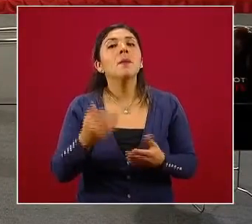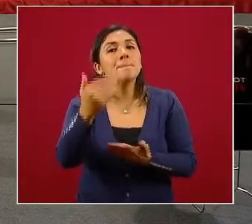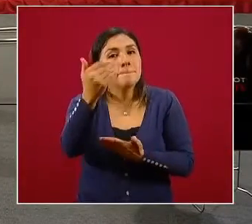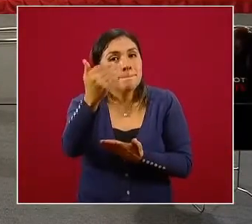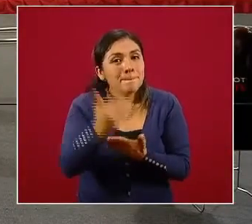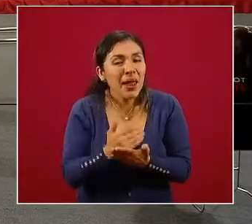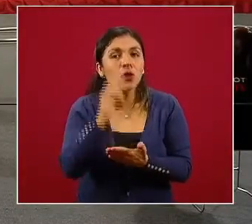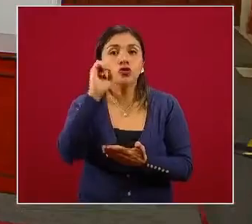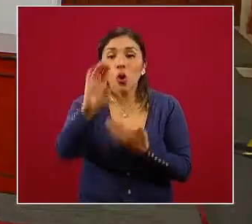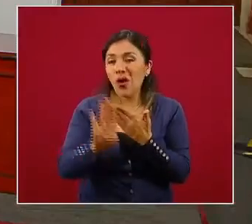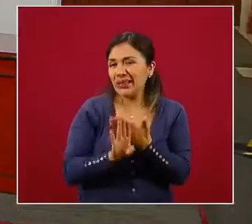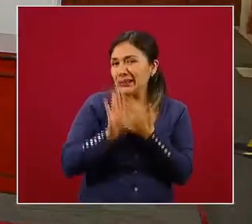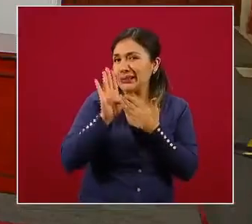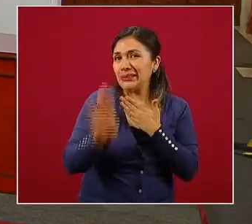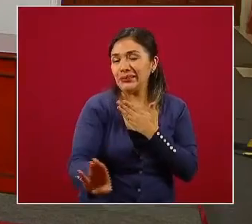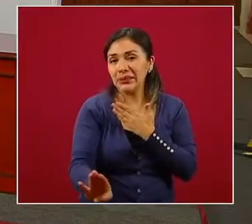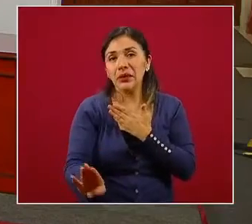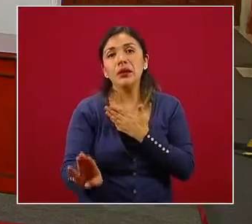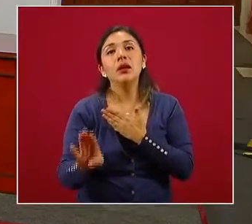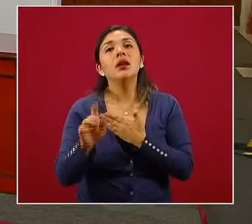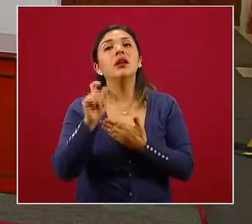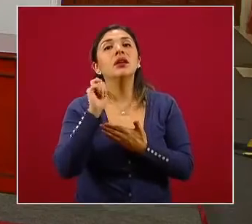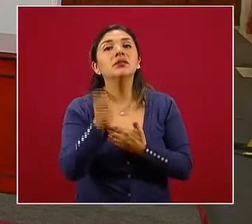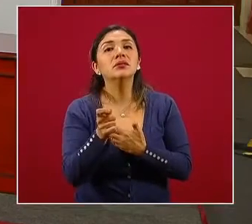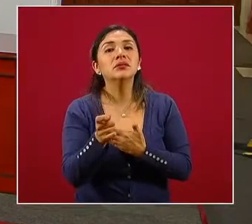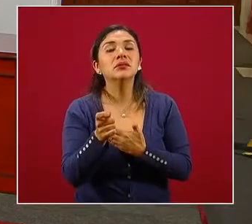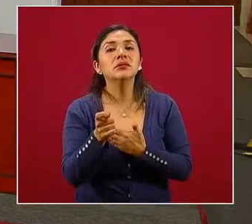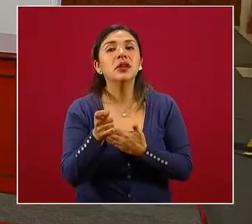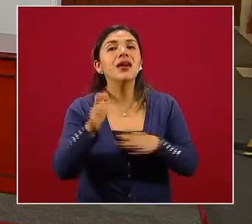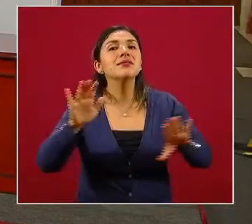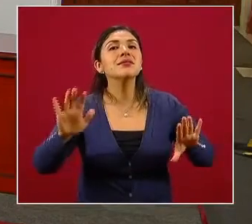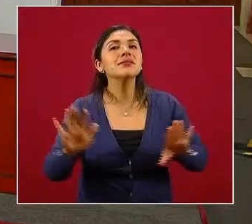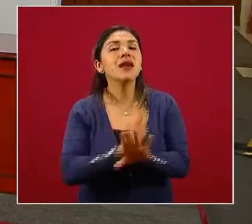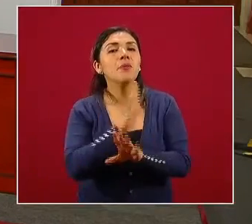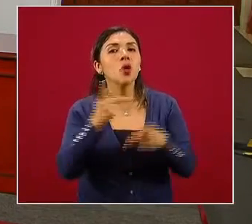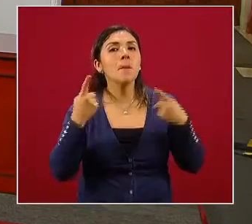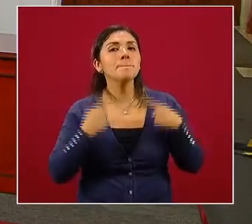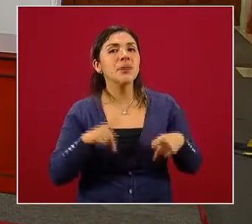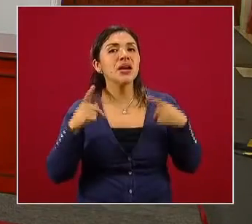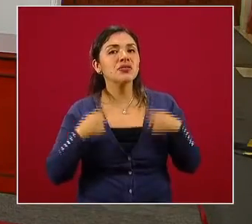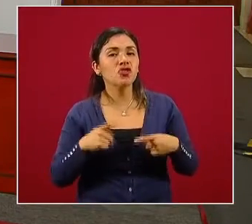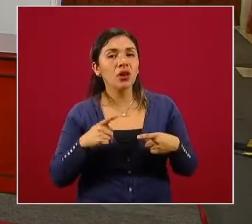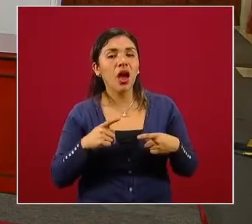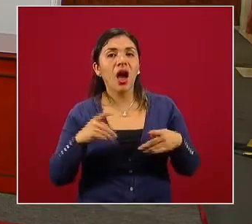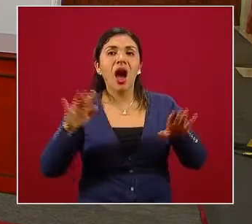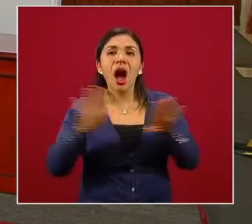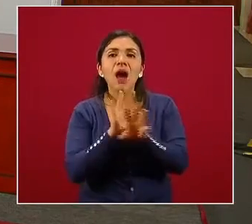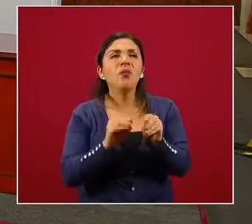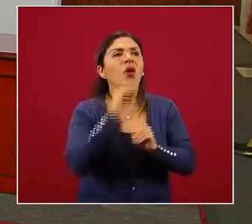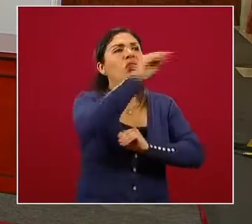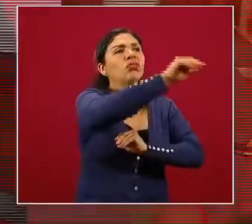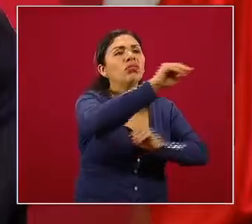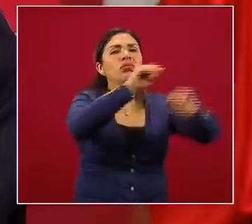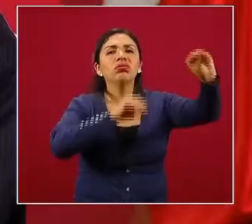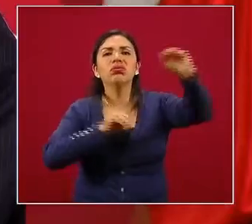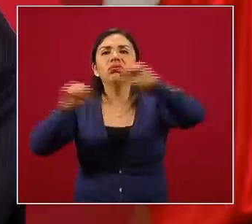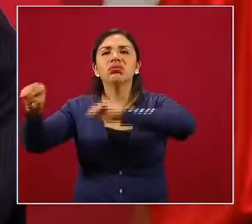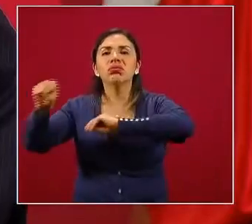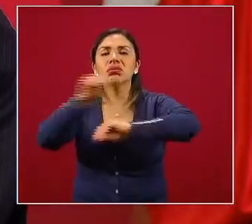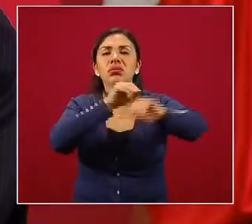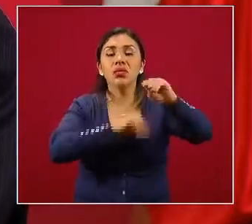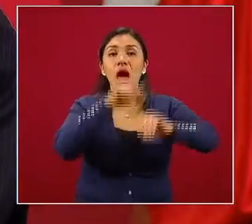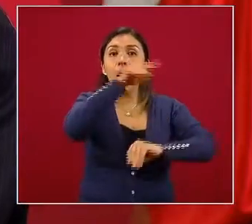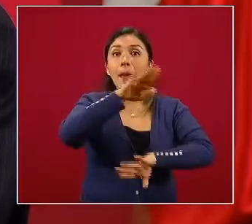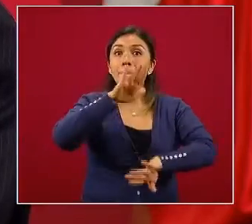disminuir o evitar incluso este cambio físico de personas, esta migración de personas entre municipios de